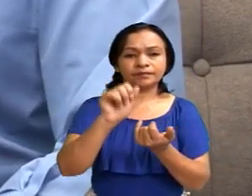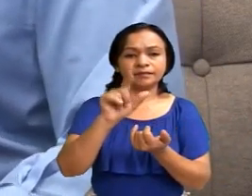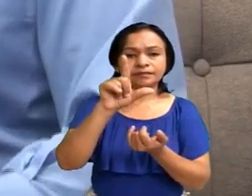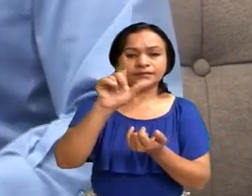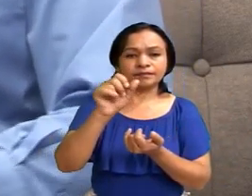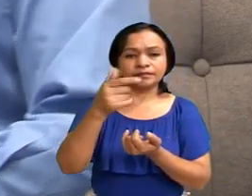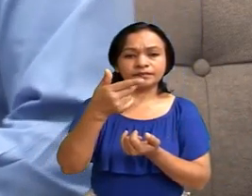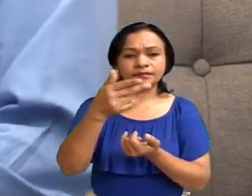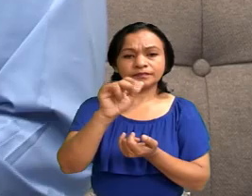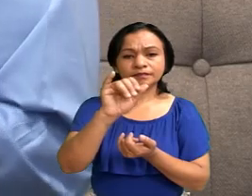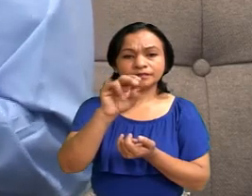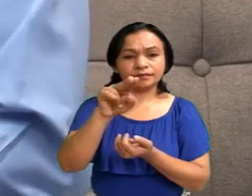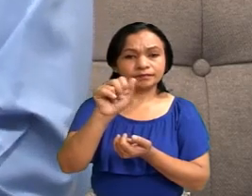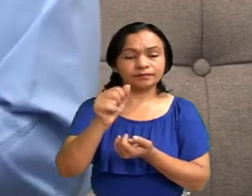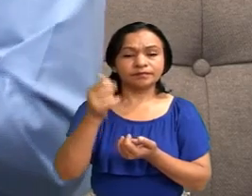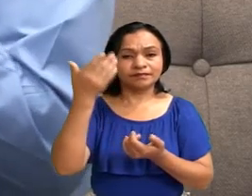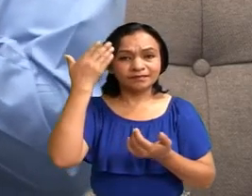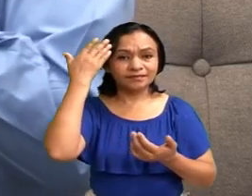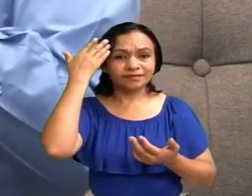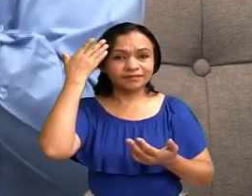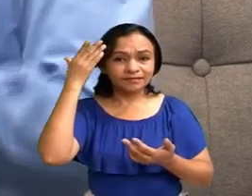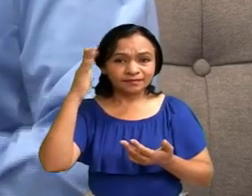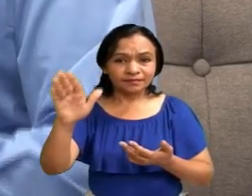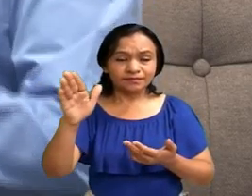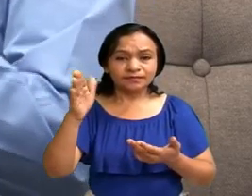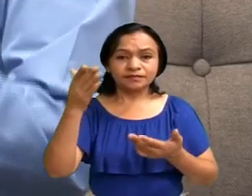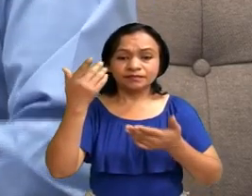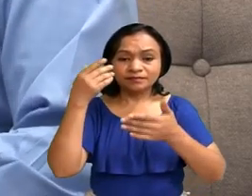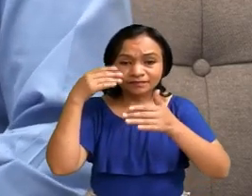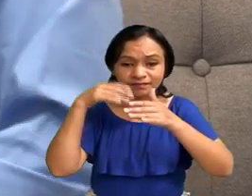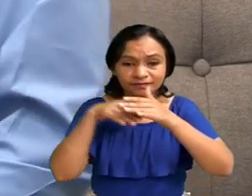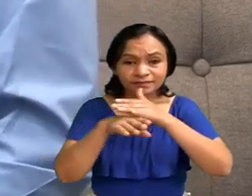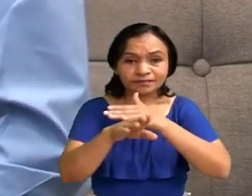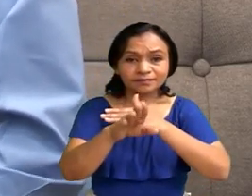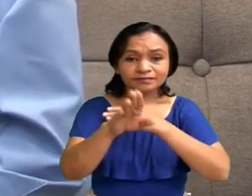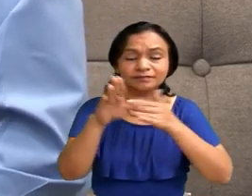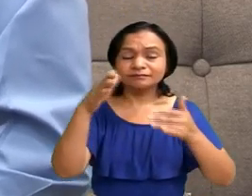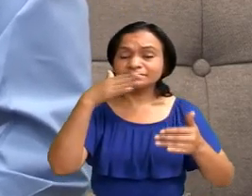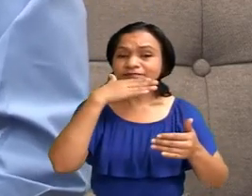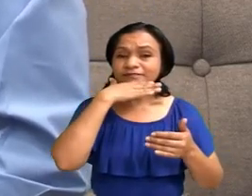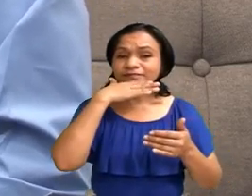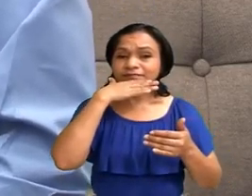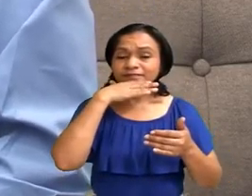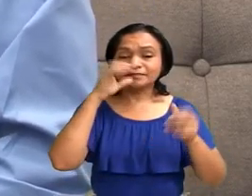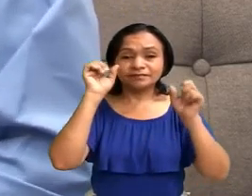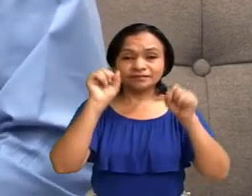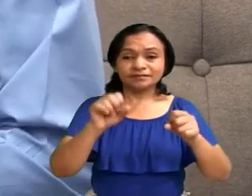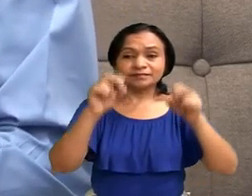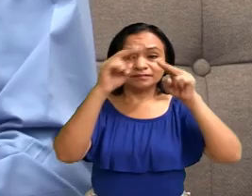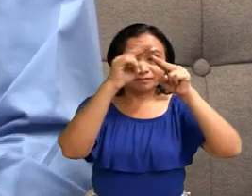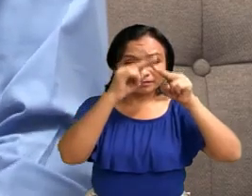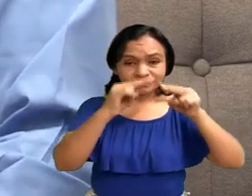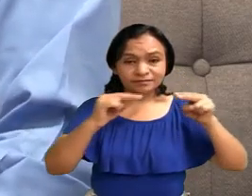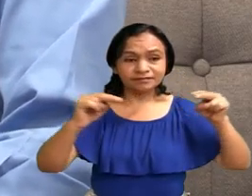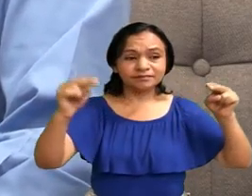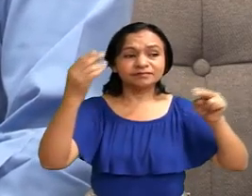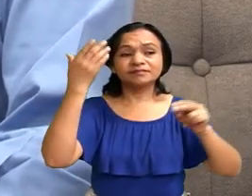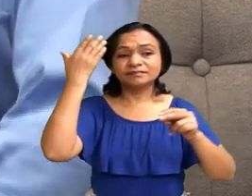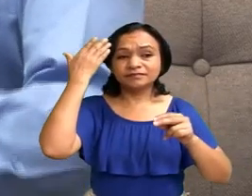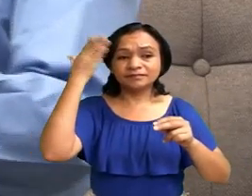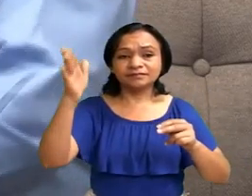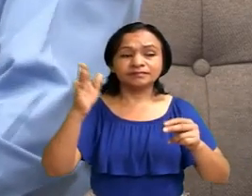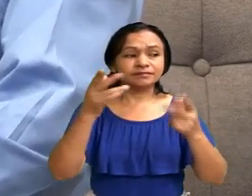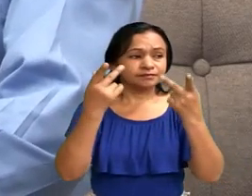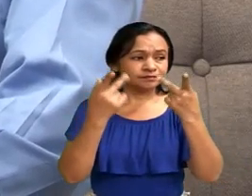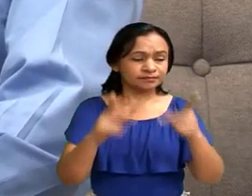recuerdo, ellos estaban conscientes que el acceso a ese lugar era difícil poderle llevar la energía, estaban conscientes,